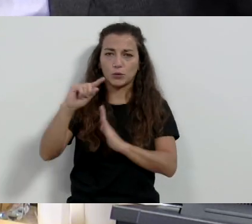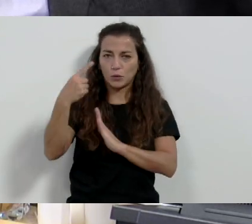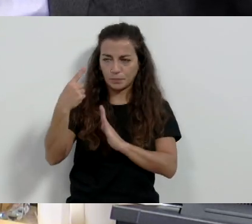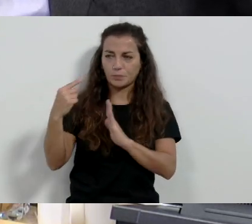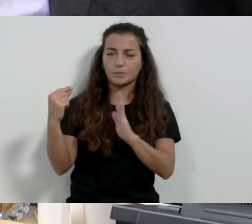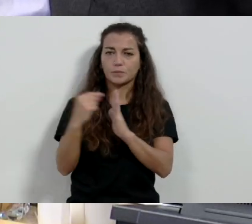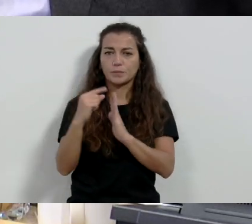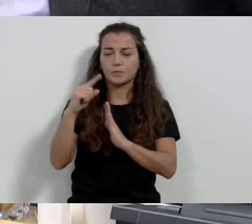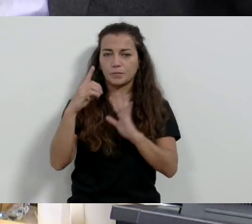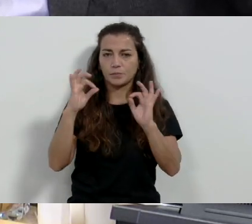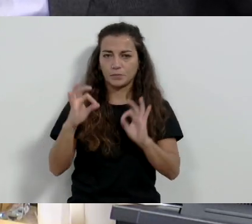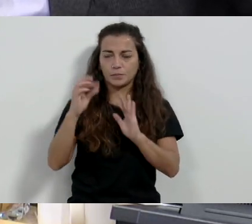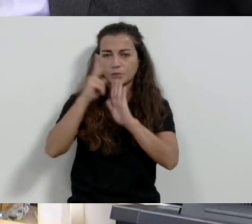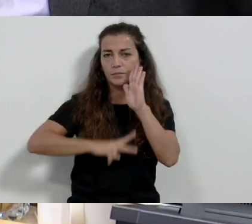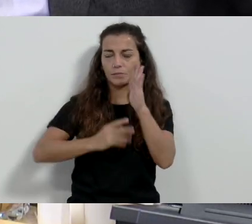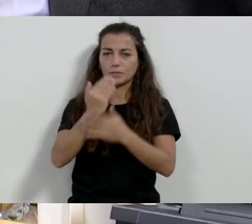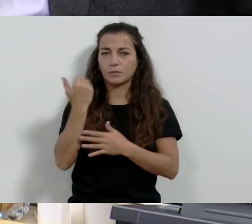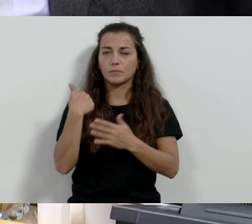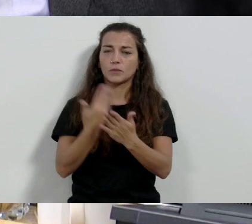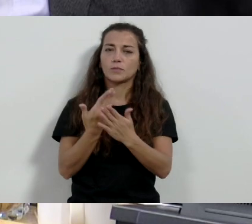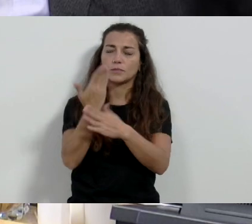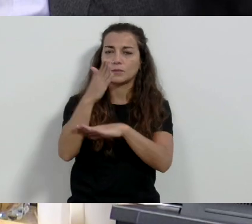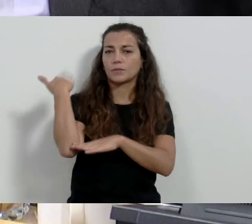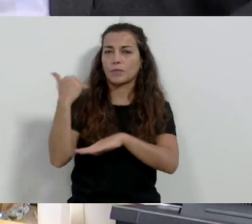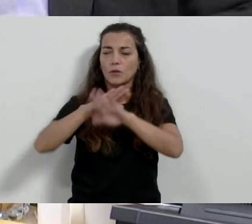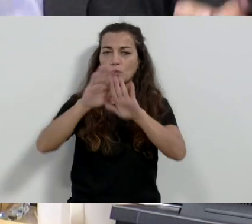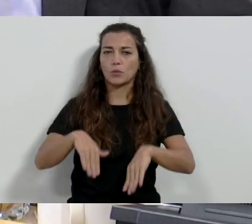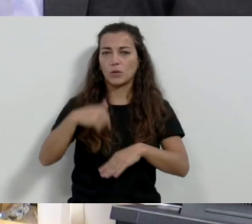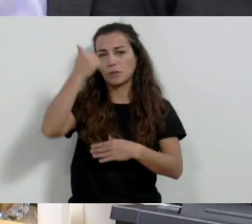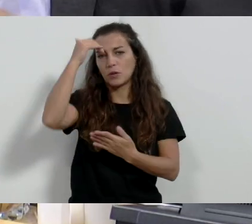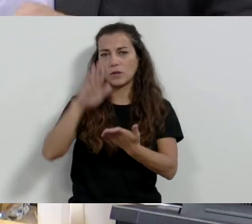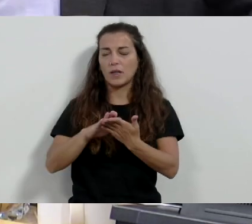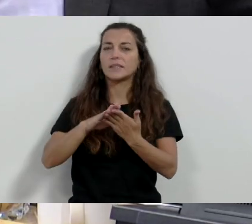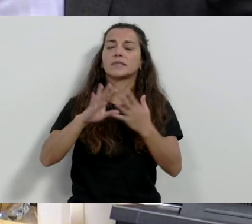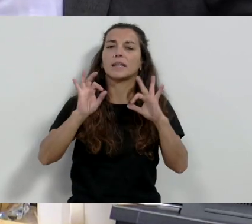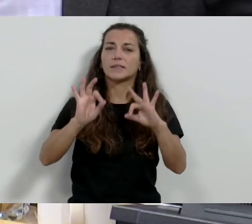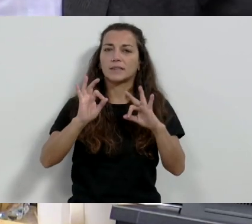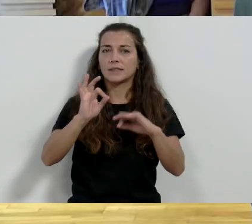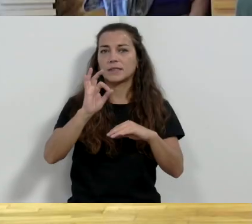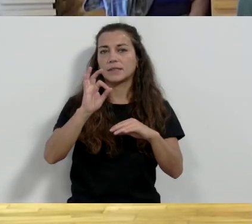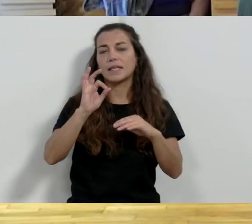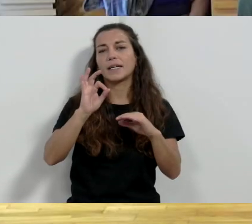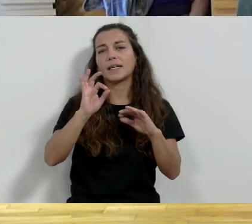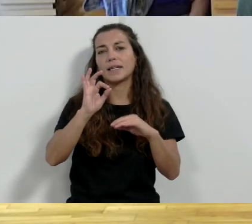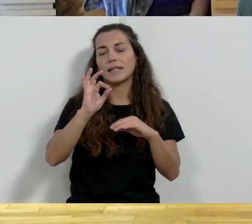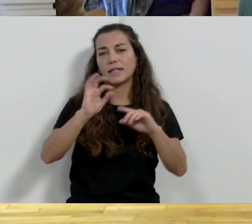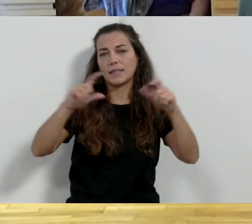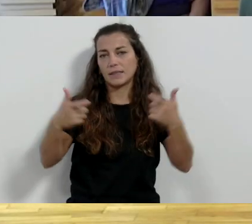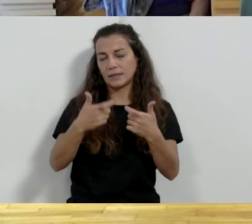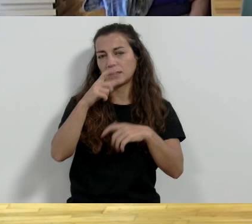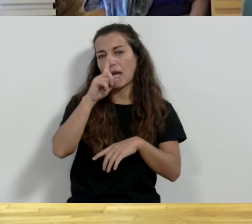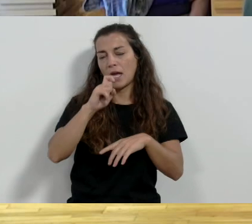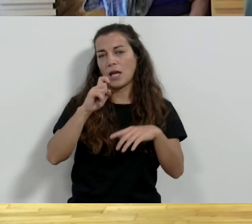en el primer punto del orden del día, propuesta acta anterior, sesión ordinaria del 30 de junio del 2022. ¿Se aprueba? Pues queda